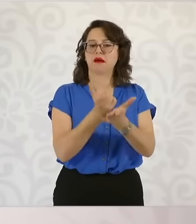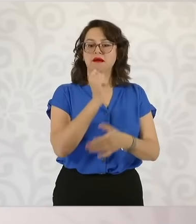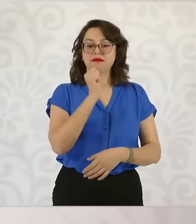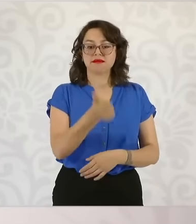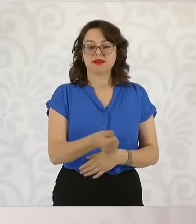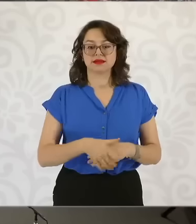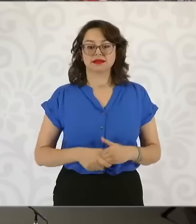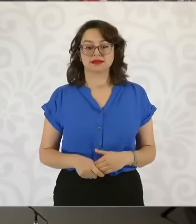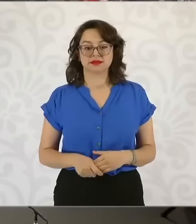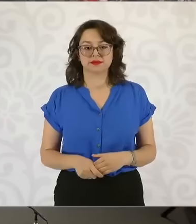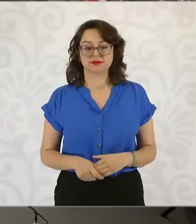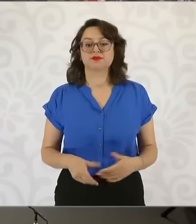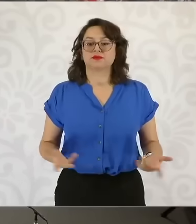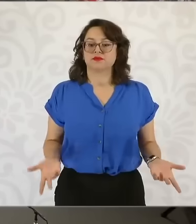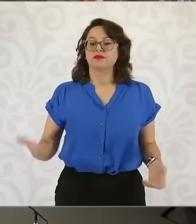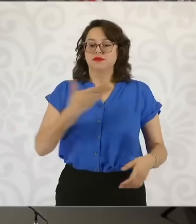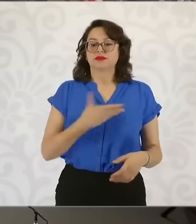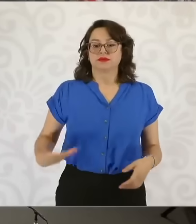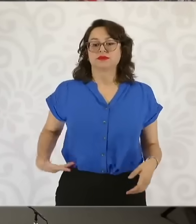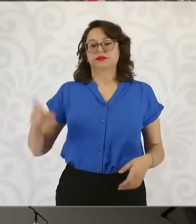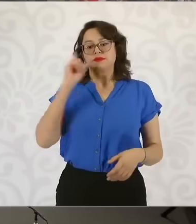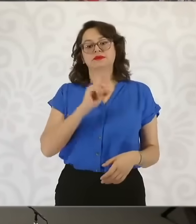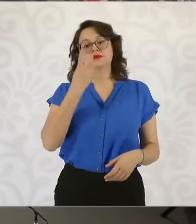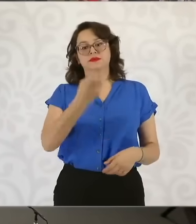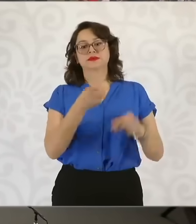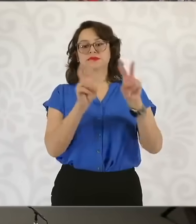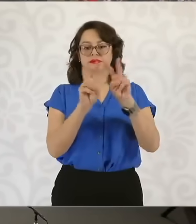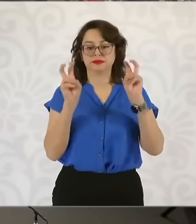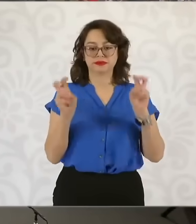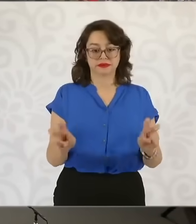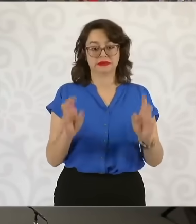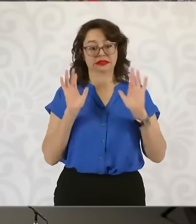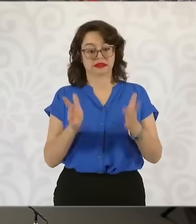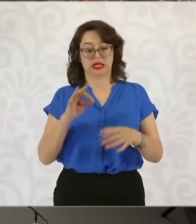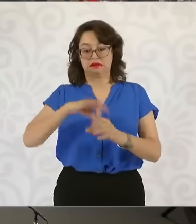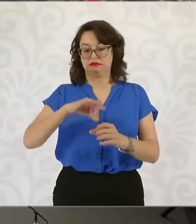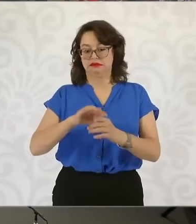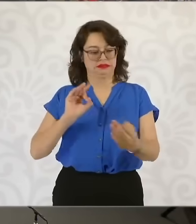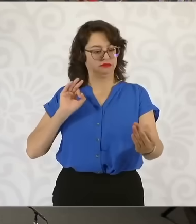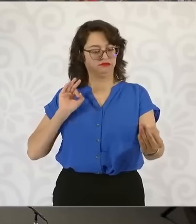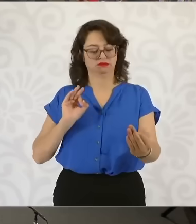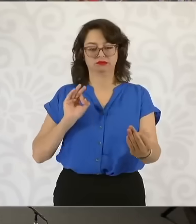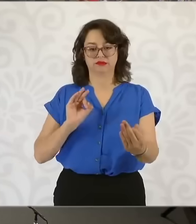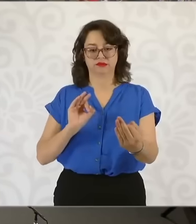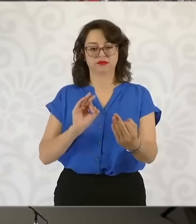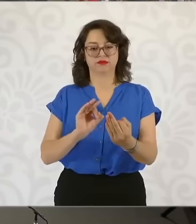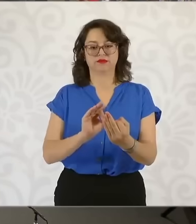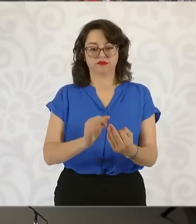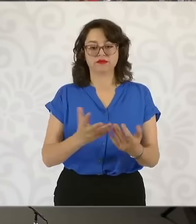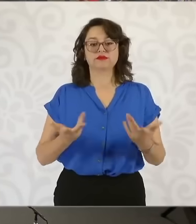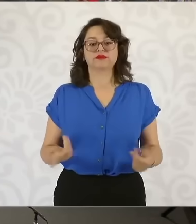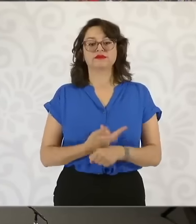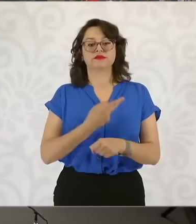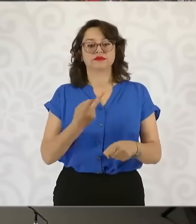Presidenta, justo sobre este tema, sobre las elecciones judiciales que pues ya cada vez están más cerca, a través de redes sociales se han